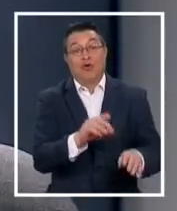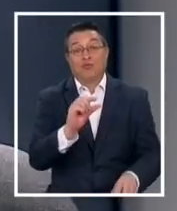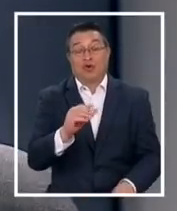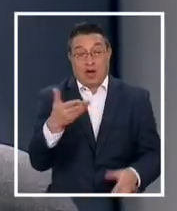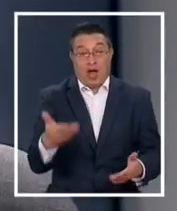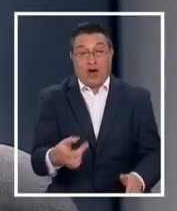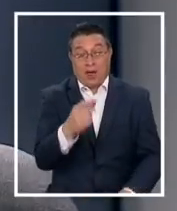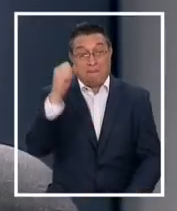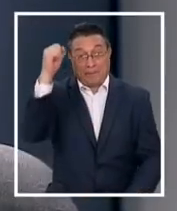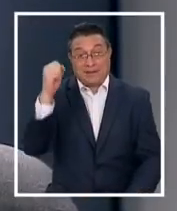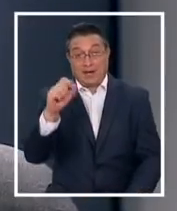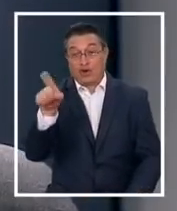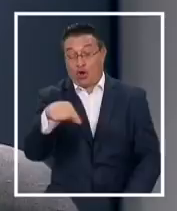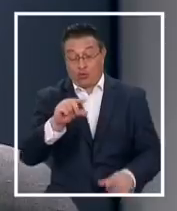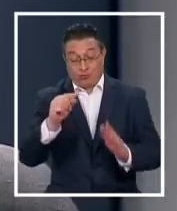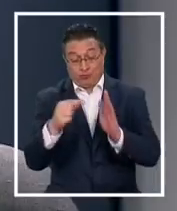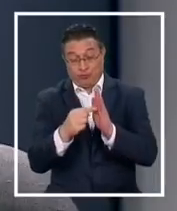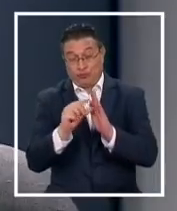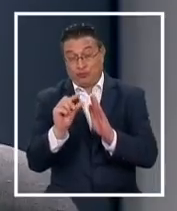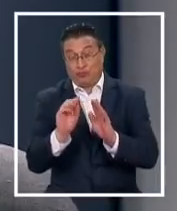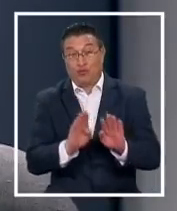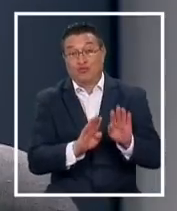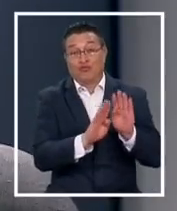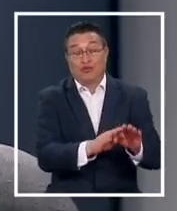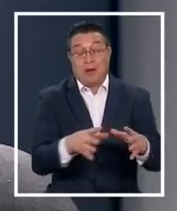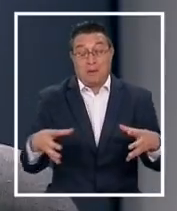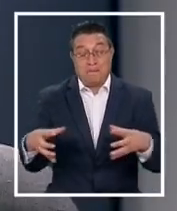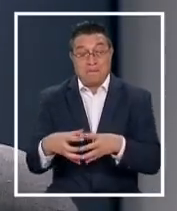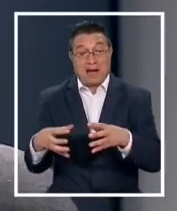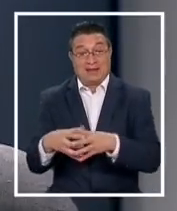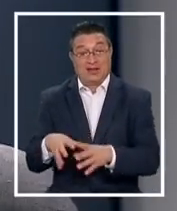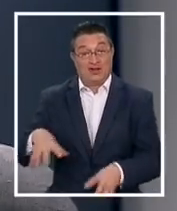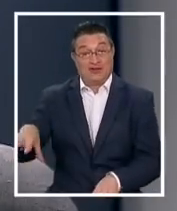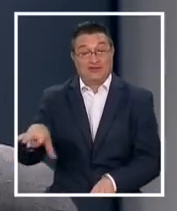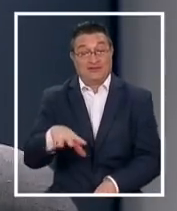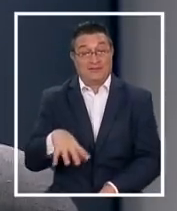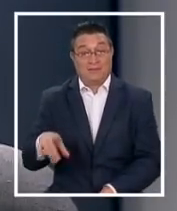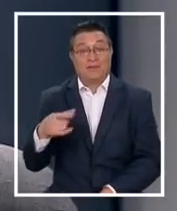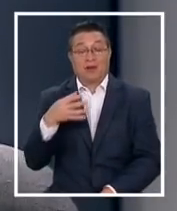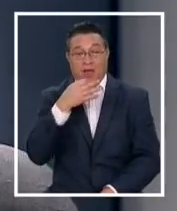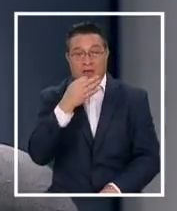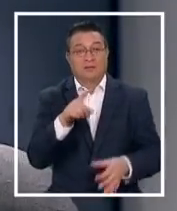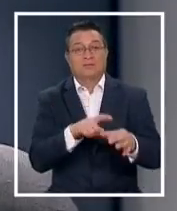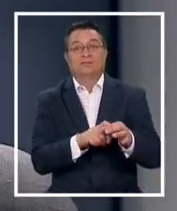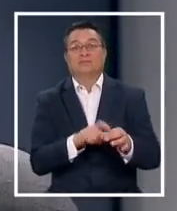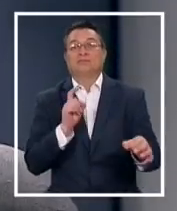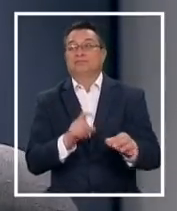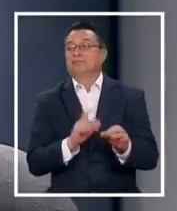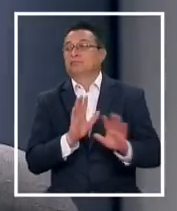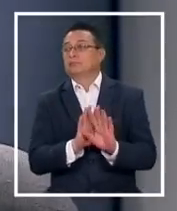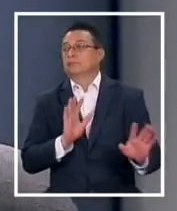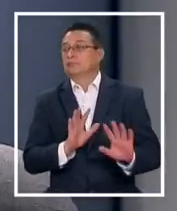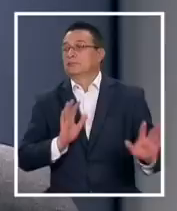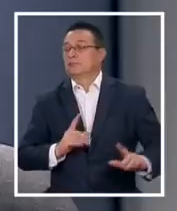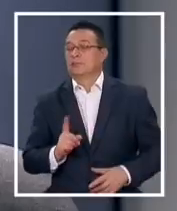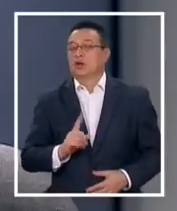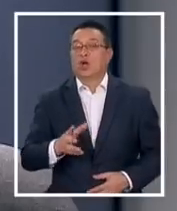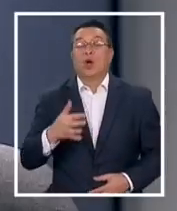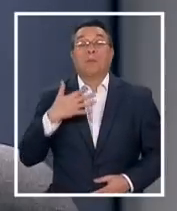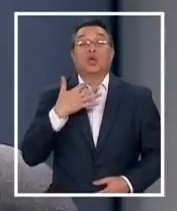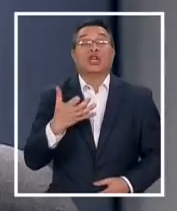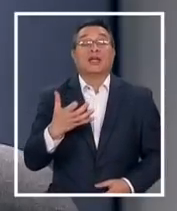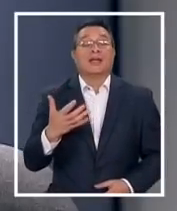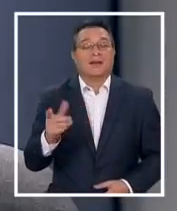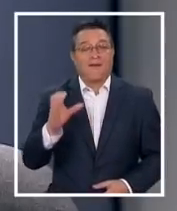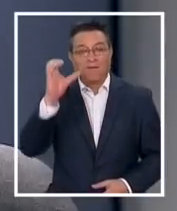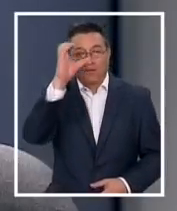el caso del presidente Piñera, los partidos de su coalición se desmarcan, ¿ya? Y se desmarcan porque están